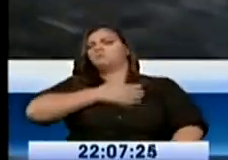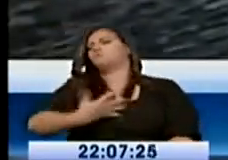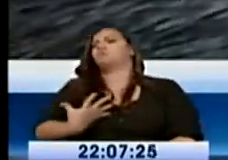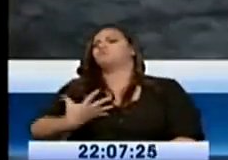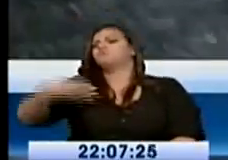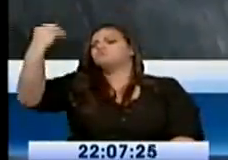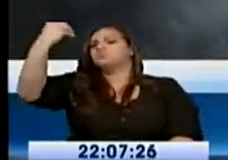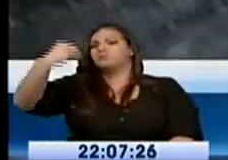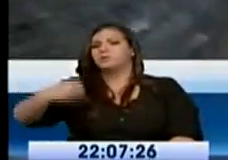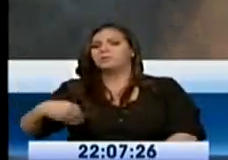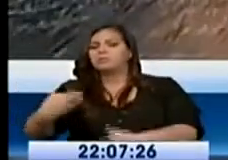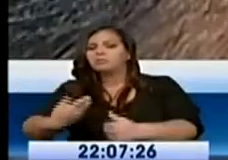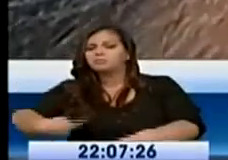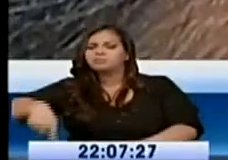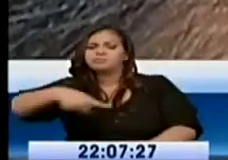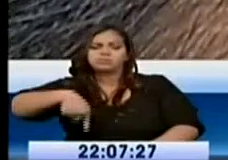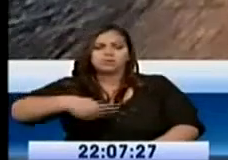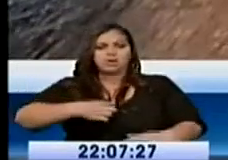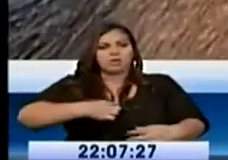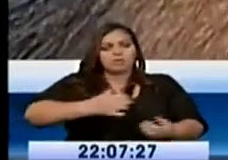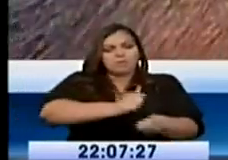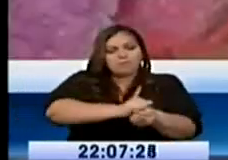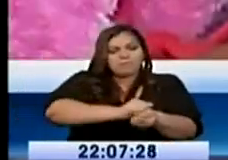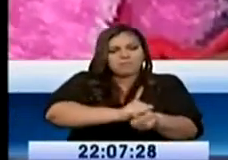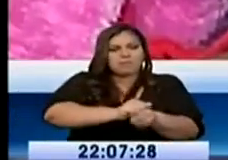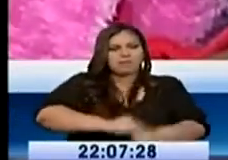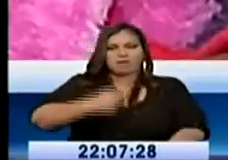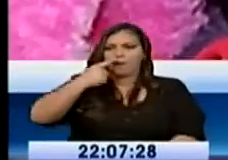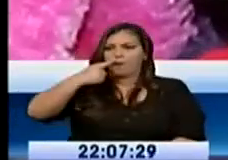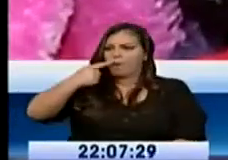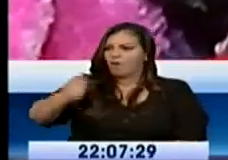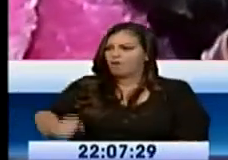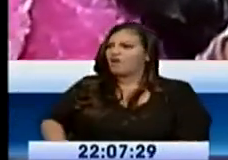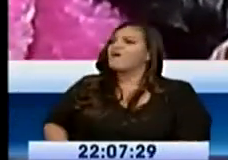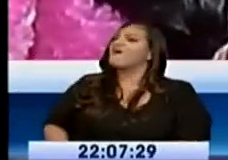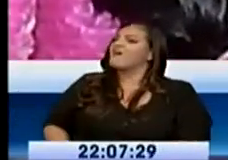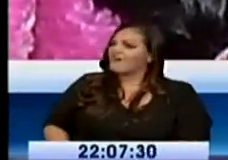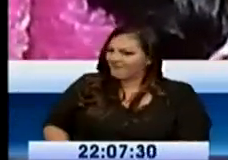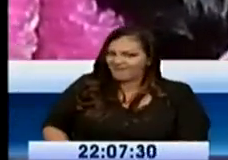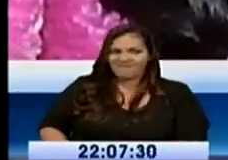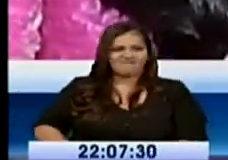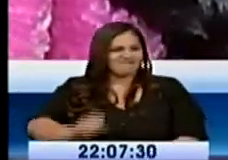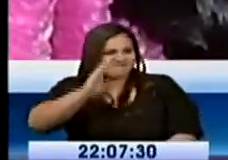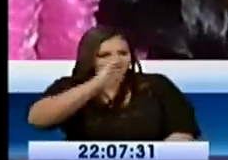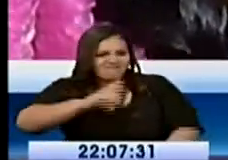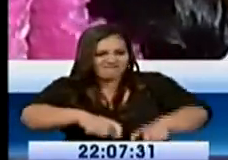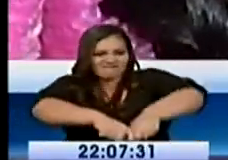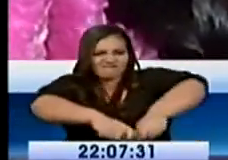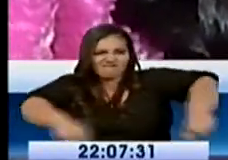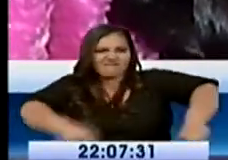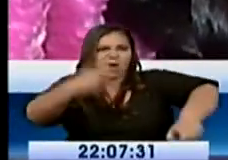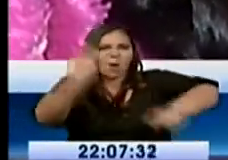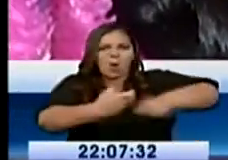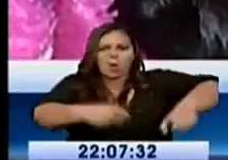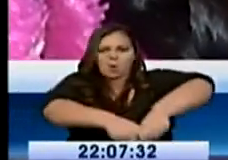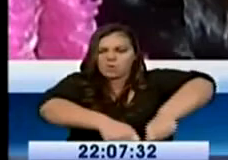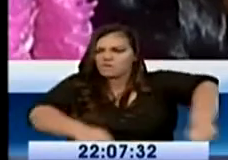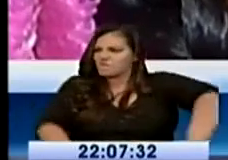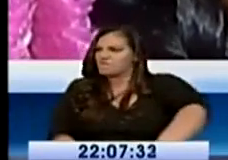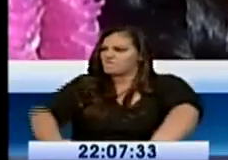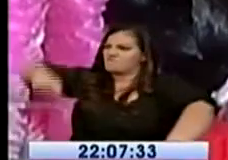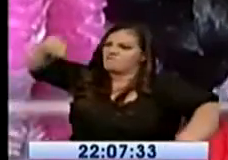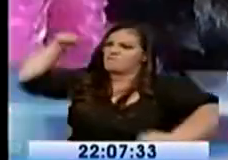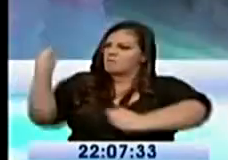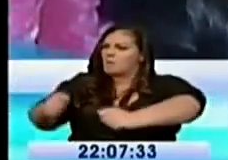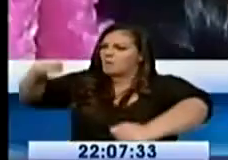ropa, el hombre la golpeó con un palo. Cuando él se quebró el palo, yo pude empujarlo a él con los pies porque se la echó a coger la piedra, yo